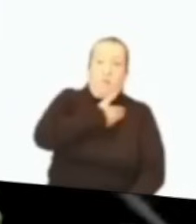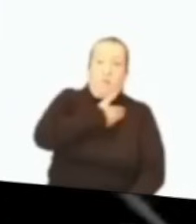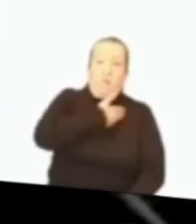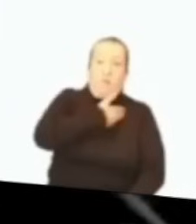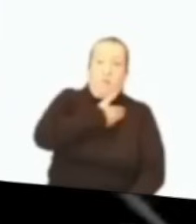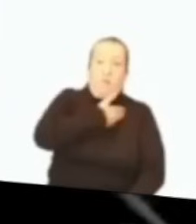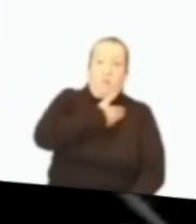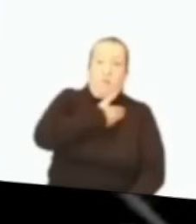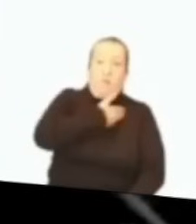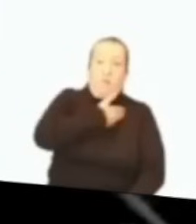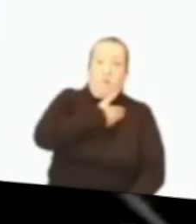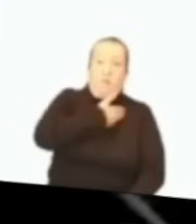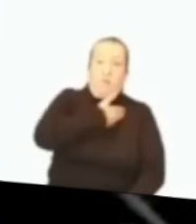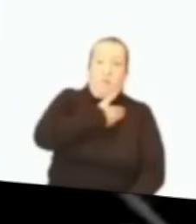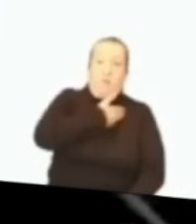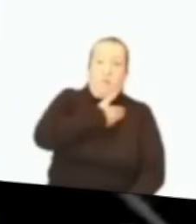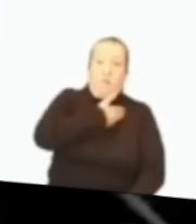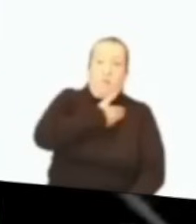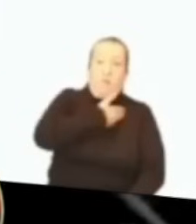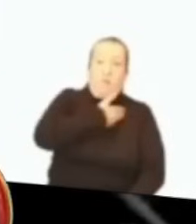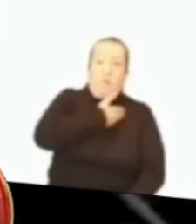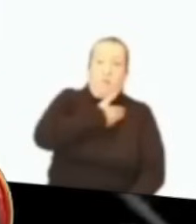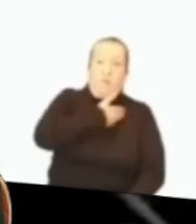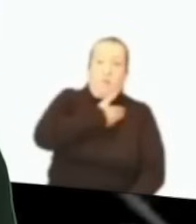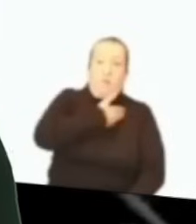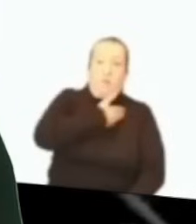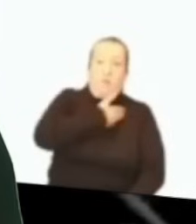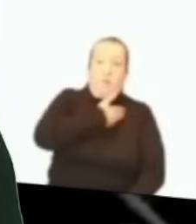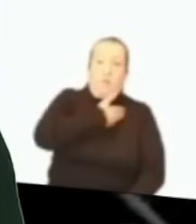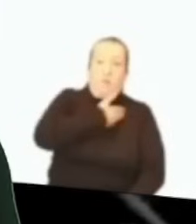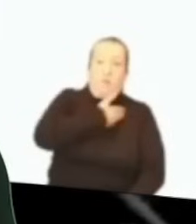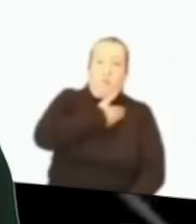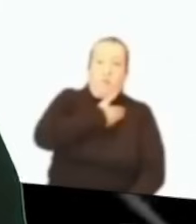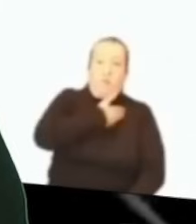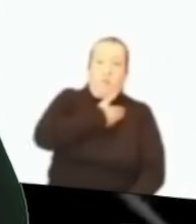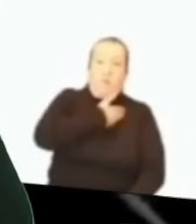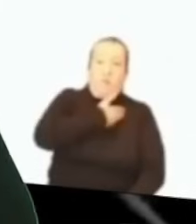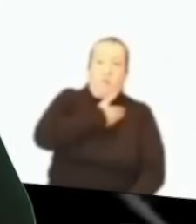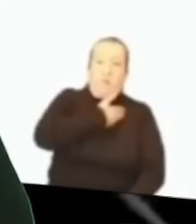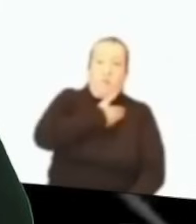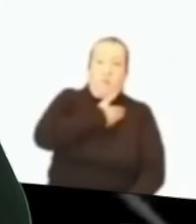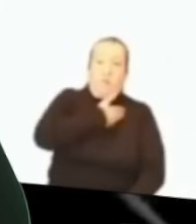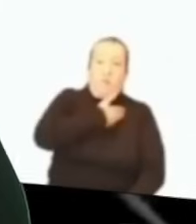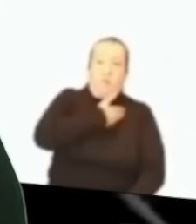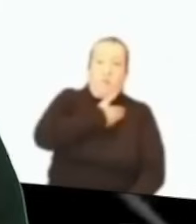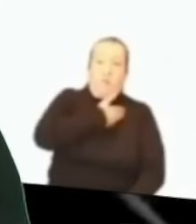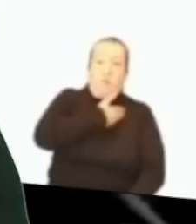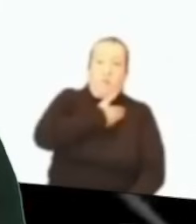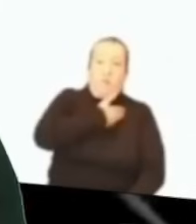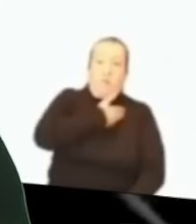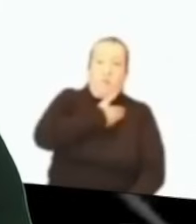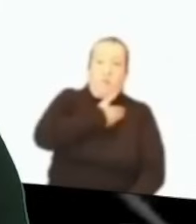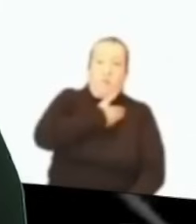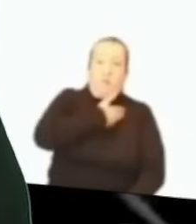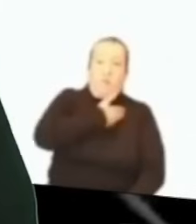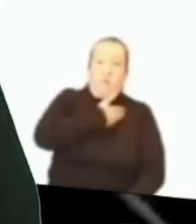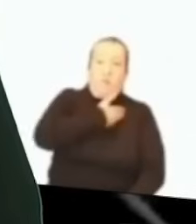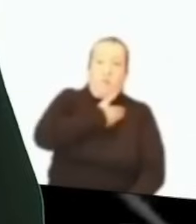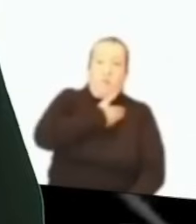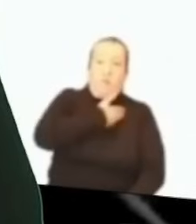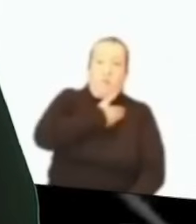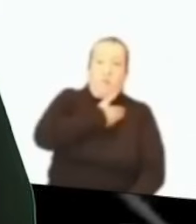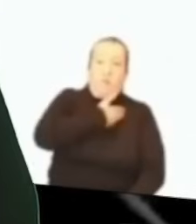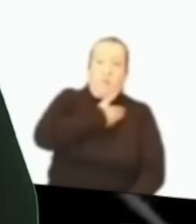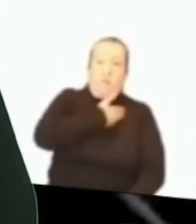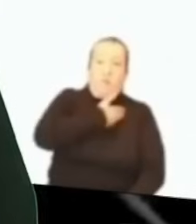La relevancia de este tema radica en su impacto en la economía y la soberanía nacional. Correa, conocido por su